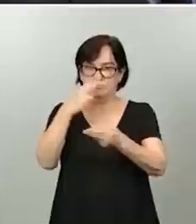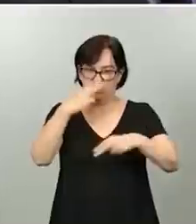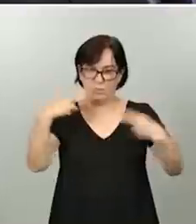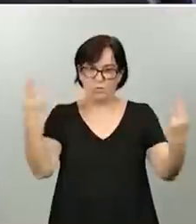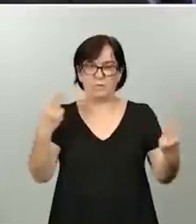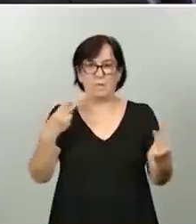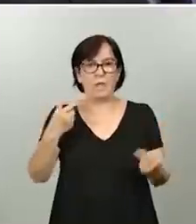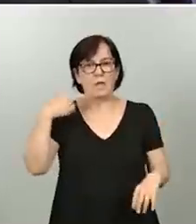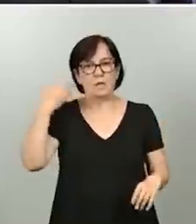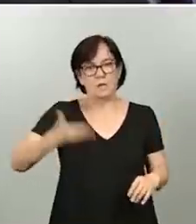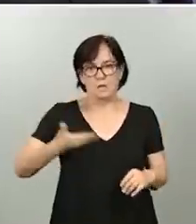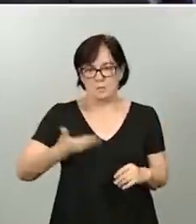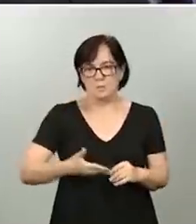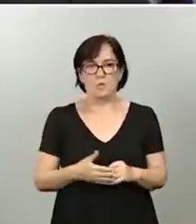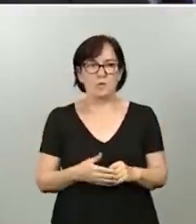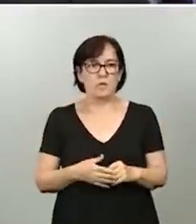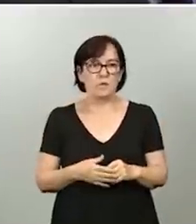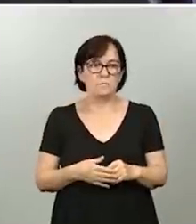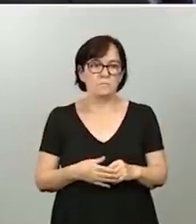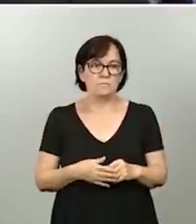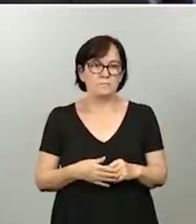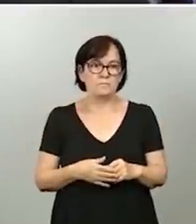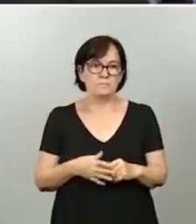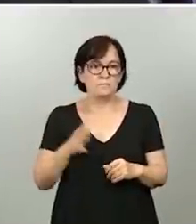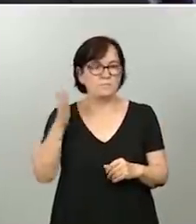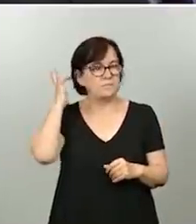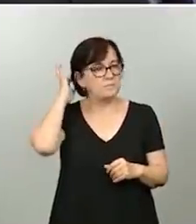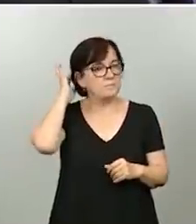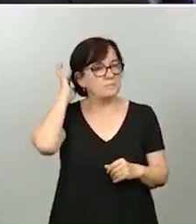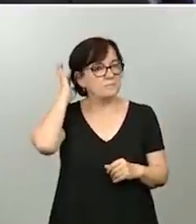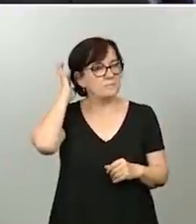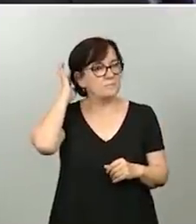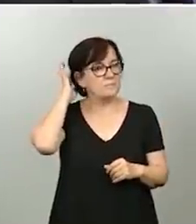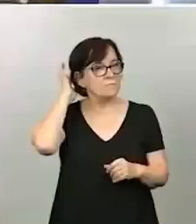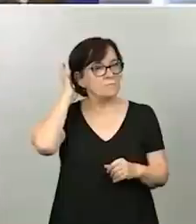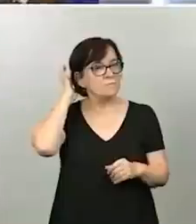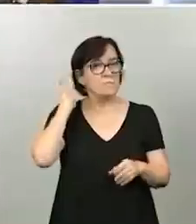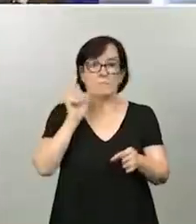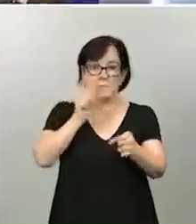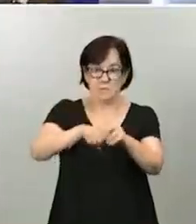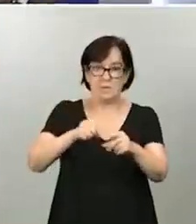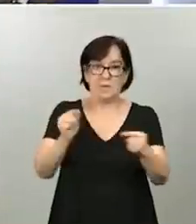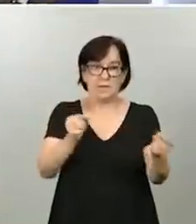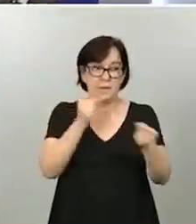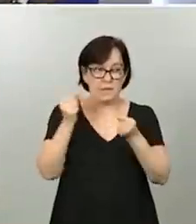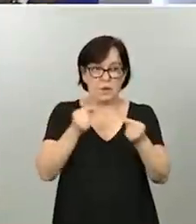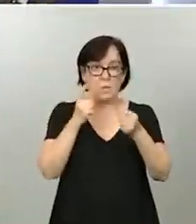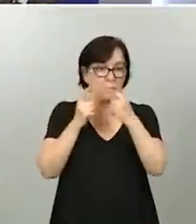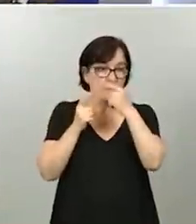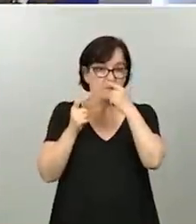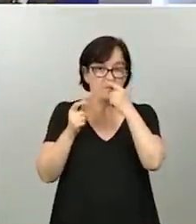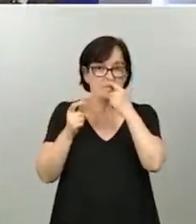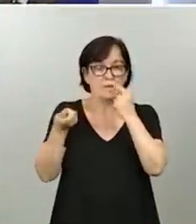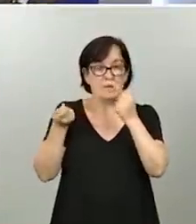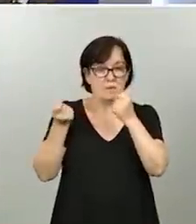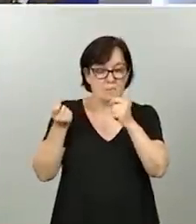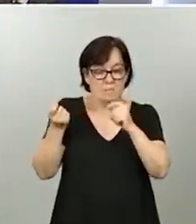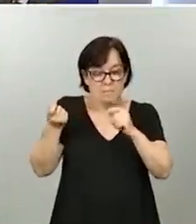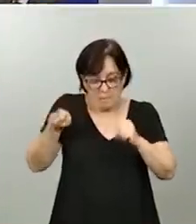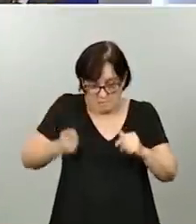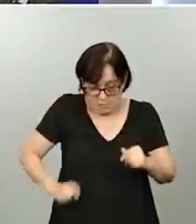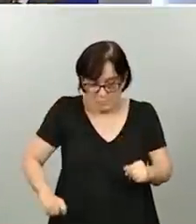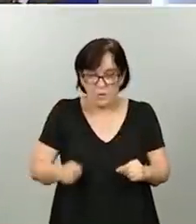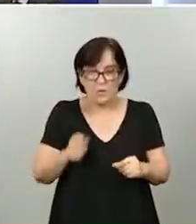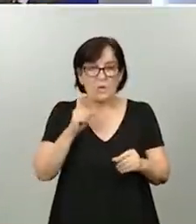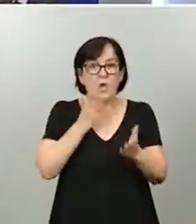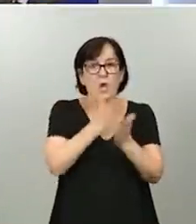tanto, él nunca ha planteado, yo te insulto, tú me insultas, yo te critico, tú te critico. No, no, no, no, él lo que está buscando es una disculpa para, en base a determinadas